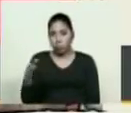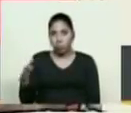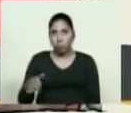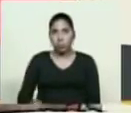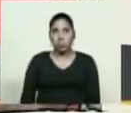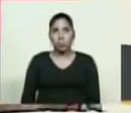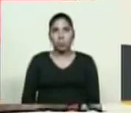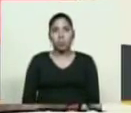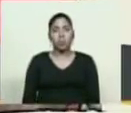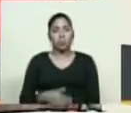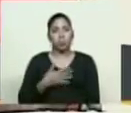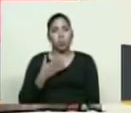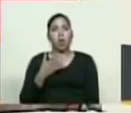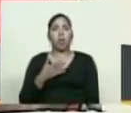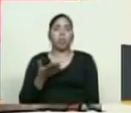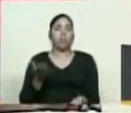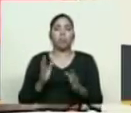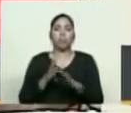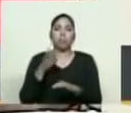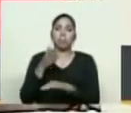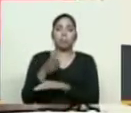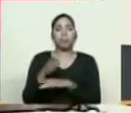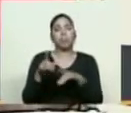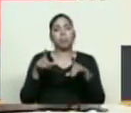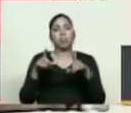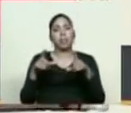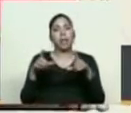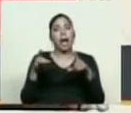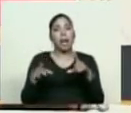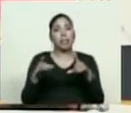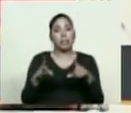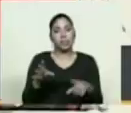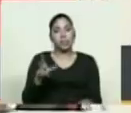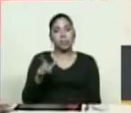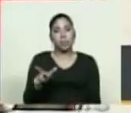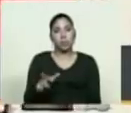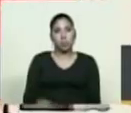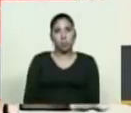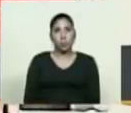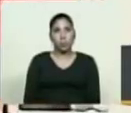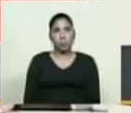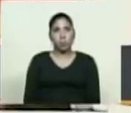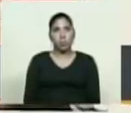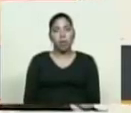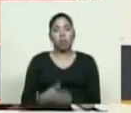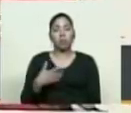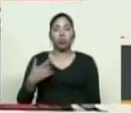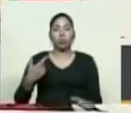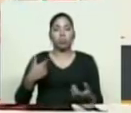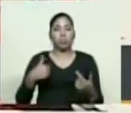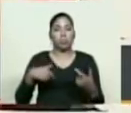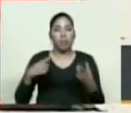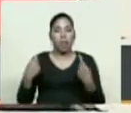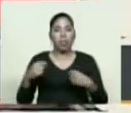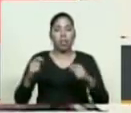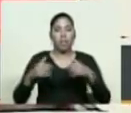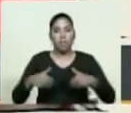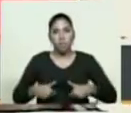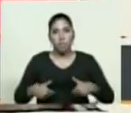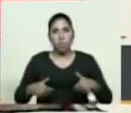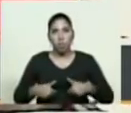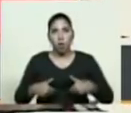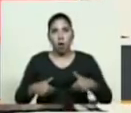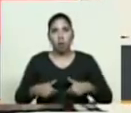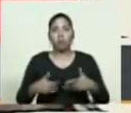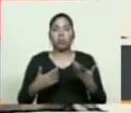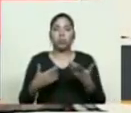a sacarse el carnet del Partido Socialista Unido de Venezuela. Vamos a tratar de incorporar más máquinas, ya mejorando el proceso,